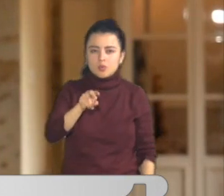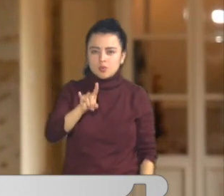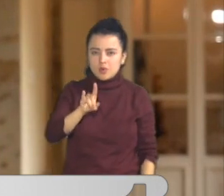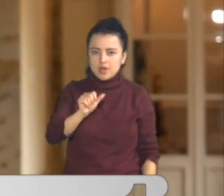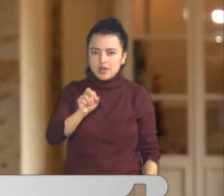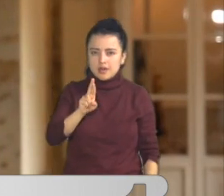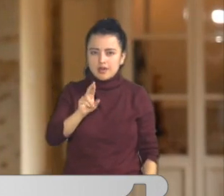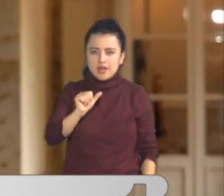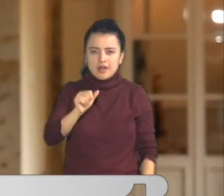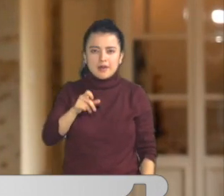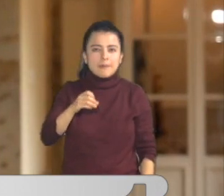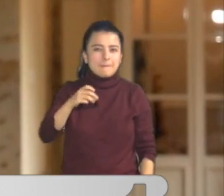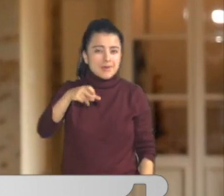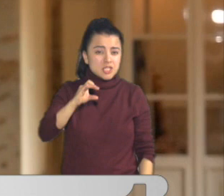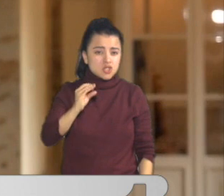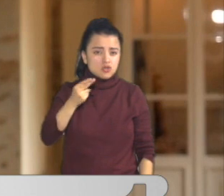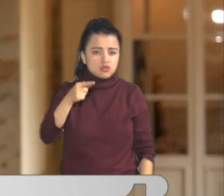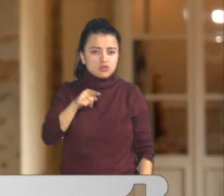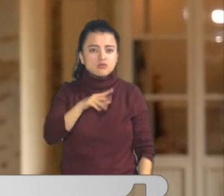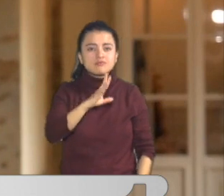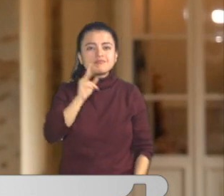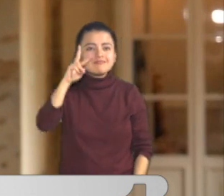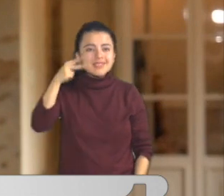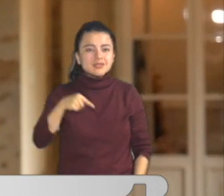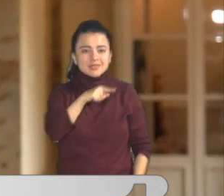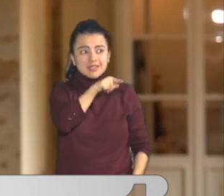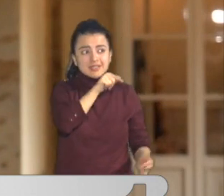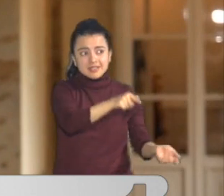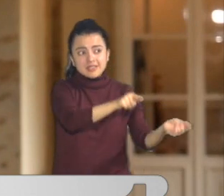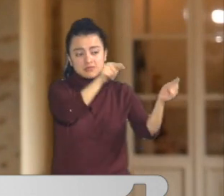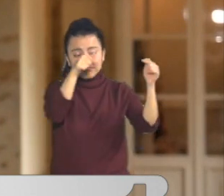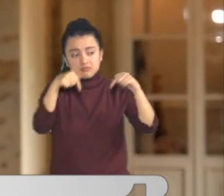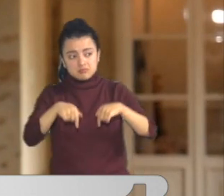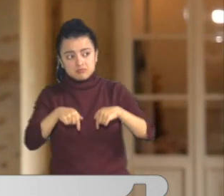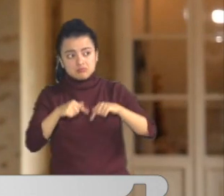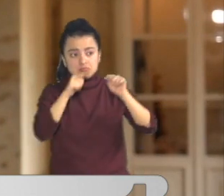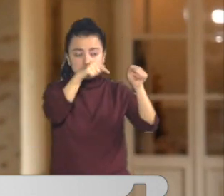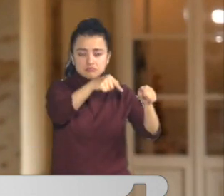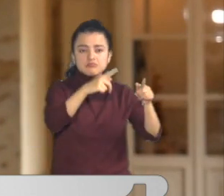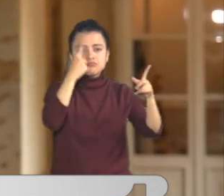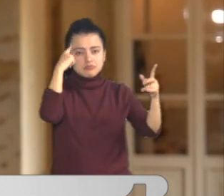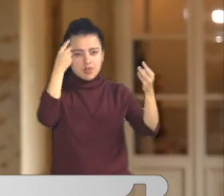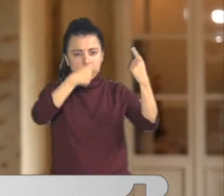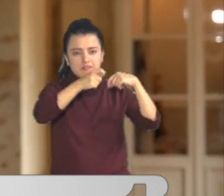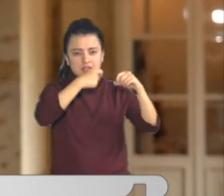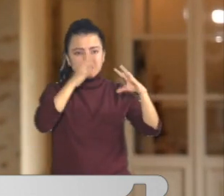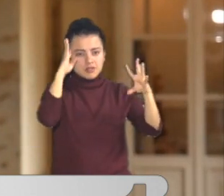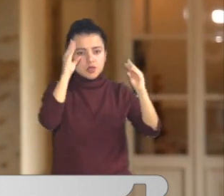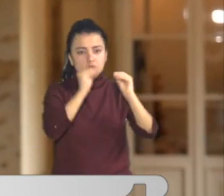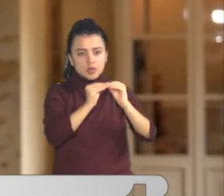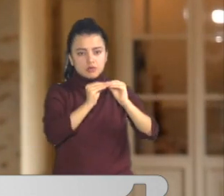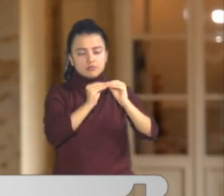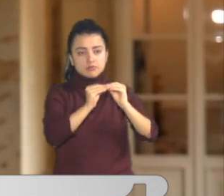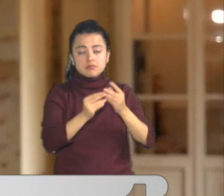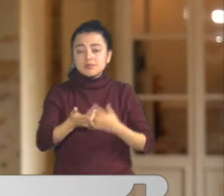peatonal. Son cosas que obedecen a dinámicas particulares de las regiones y a dinámicas particulares que, como siempre, nos toca a nosotros